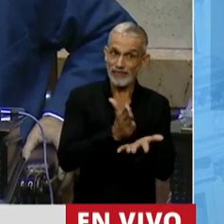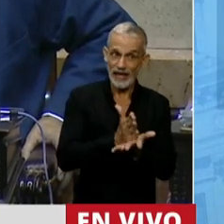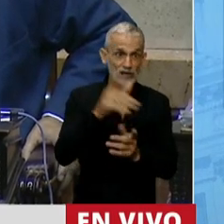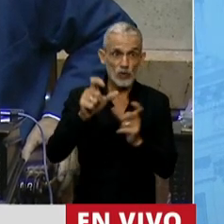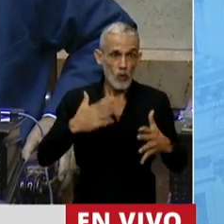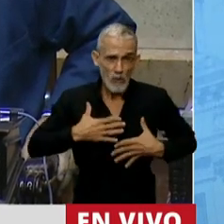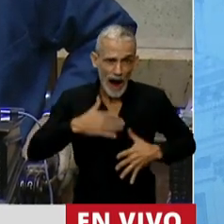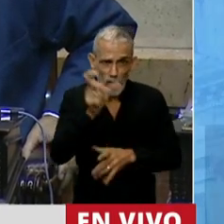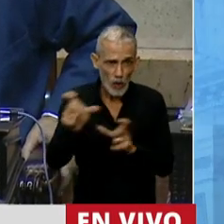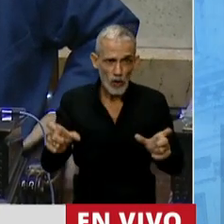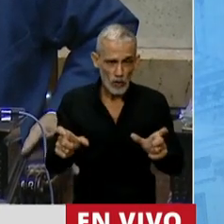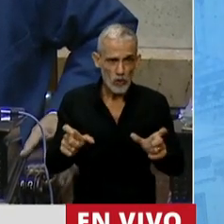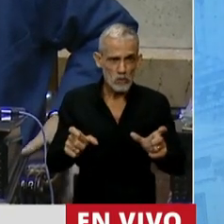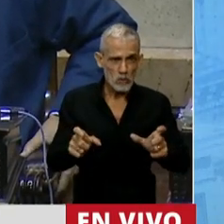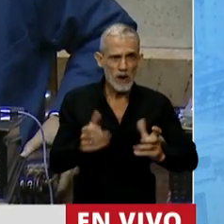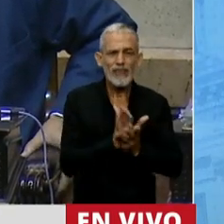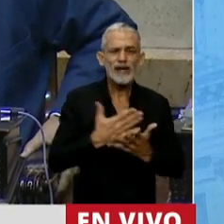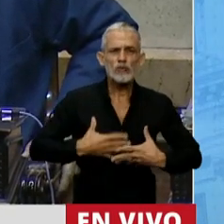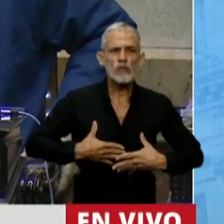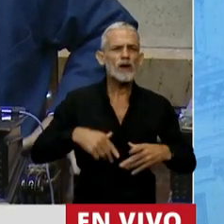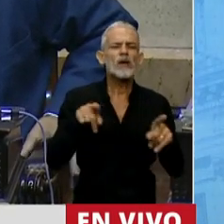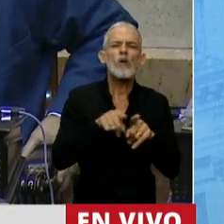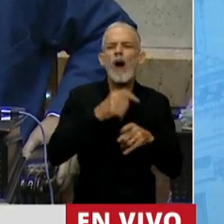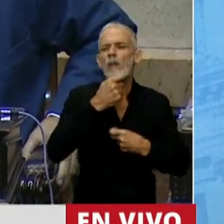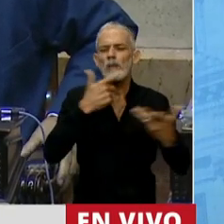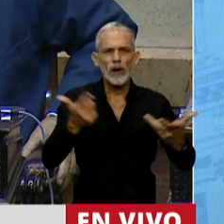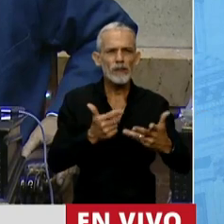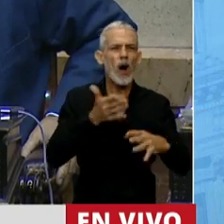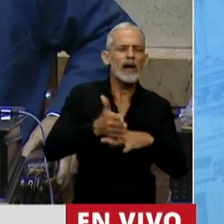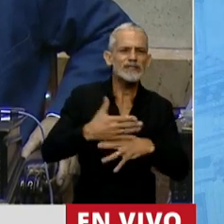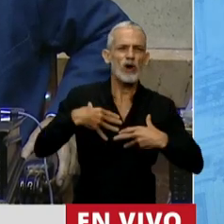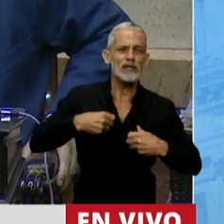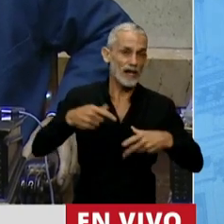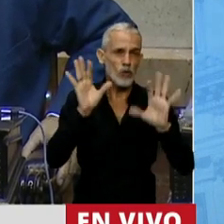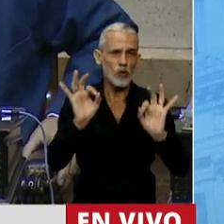también se dijo, un derecho humano como es el acceso a la salud